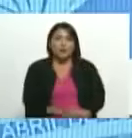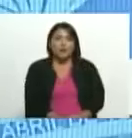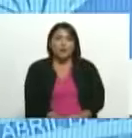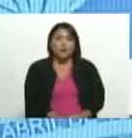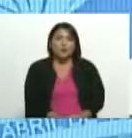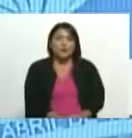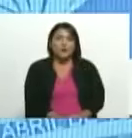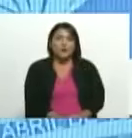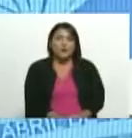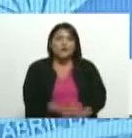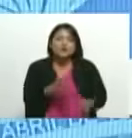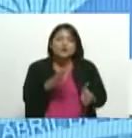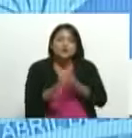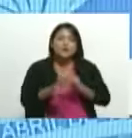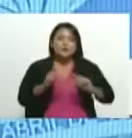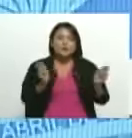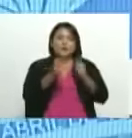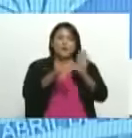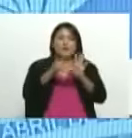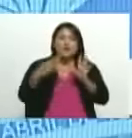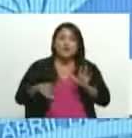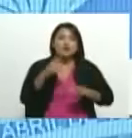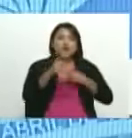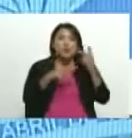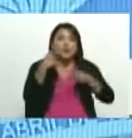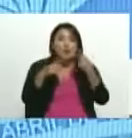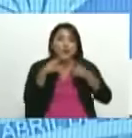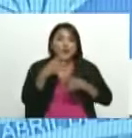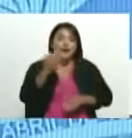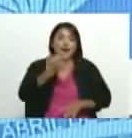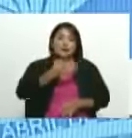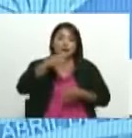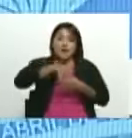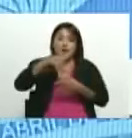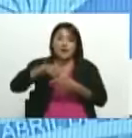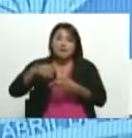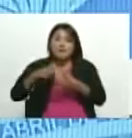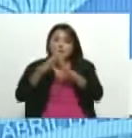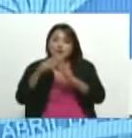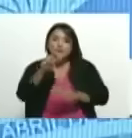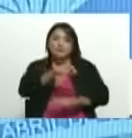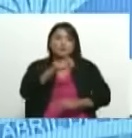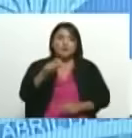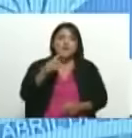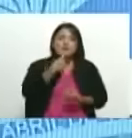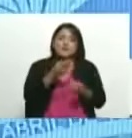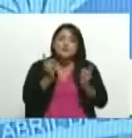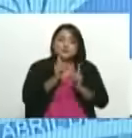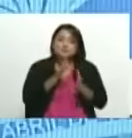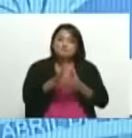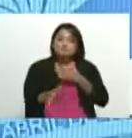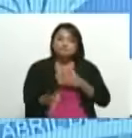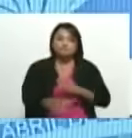Acuerdo Parcial sobre la Promoción de Derechos Políticos y Garantías Electorales para Todos, dice: